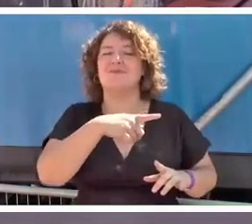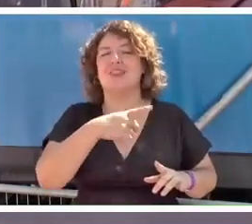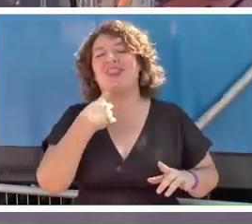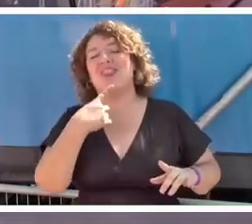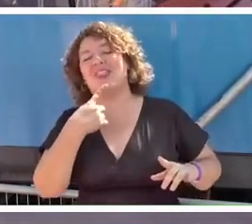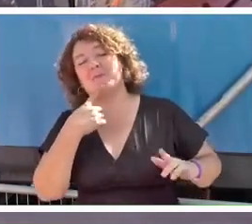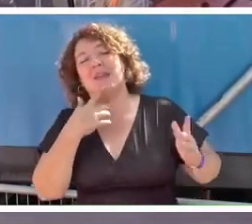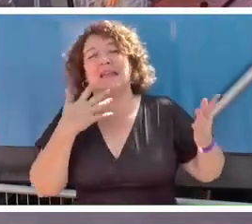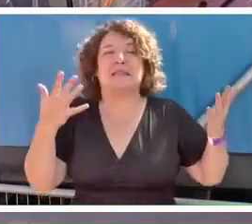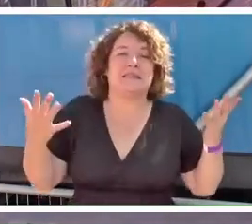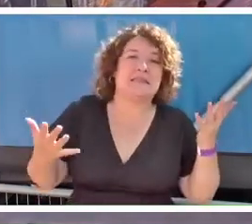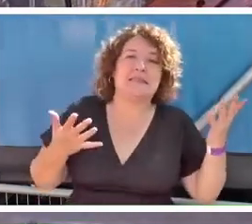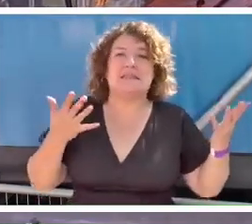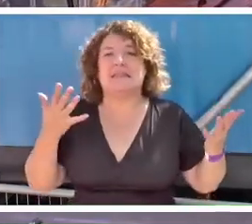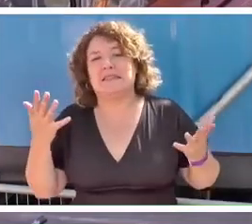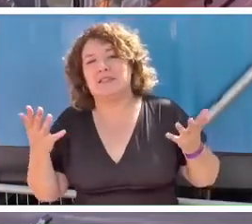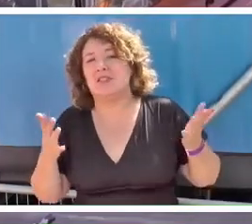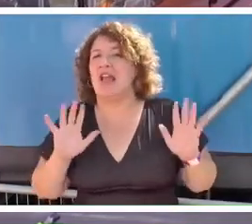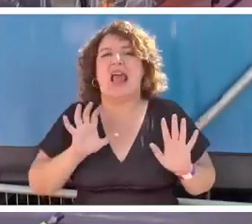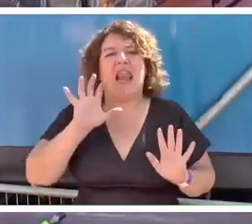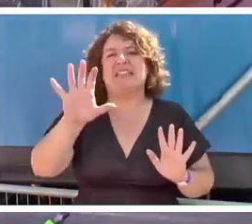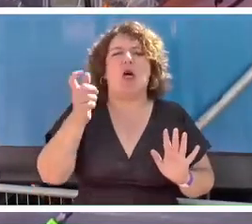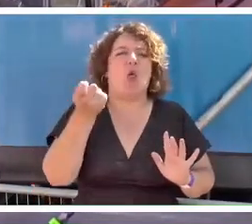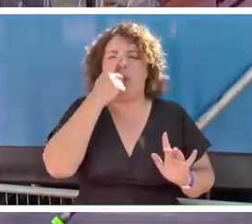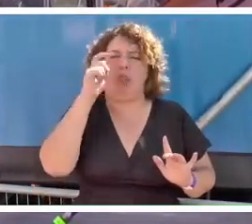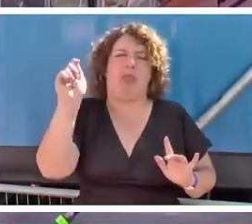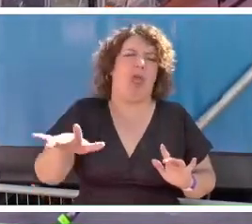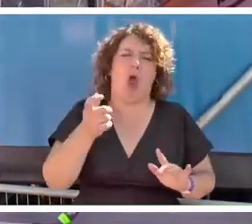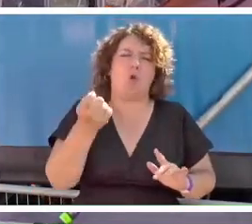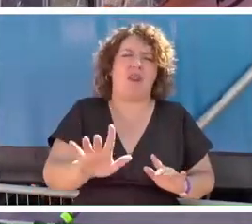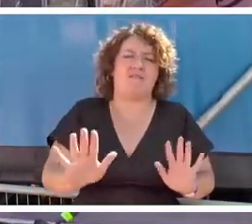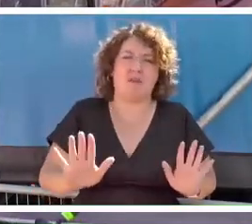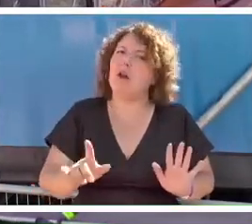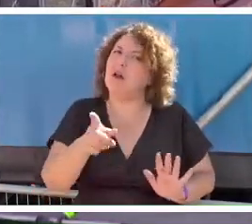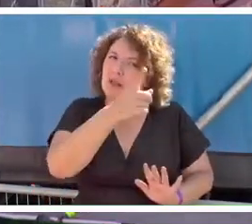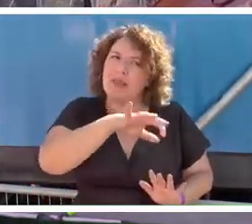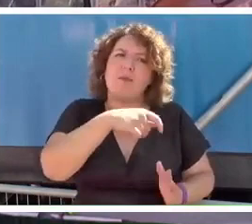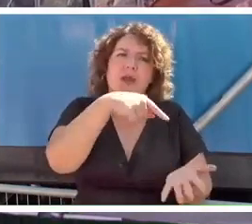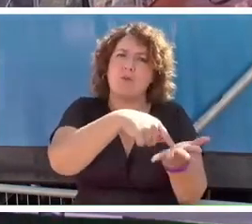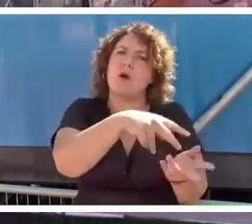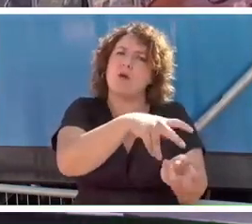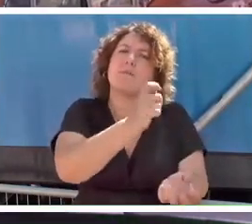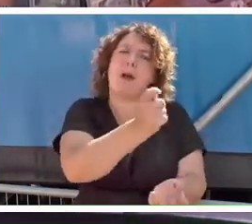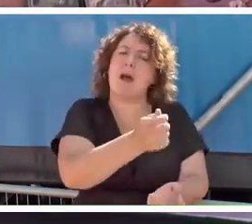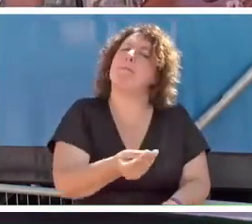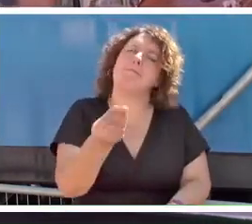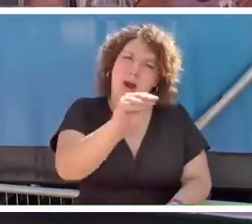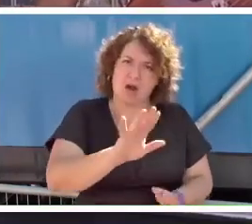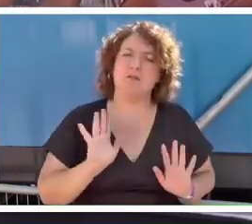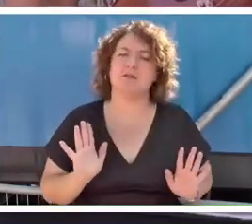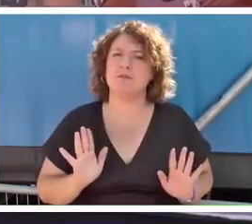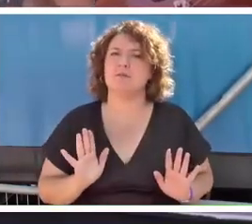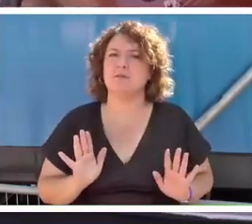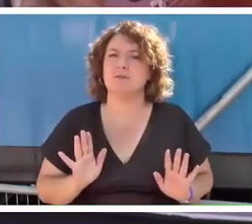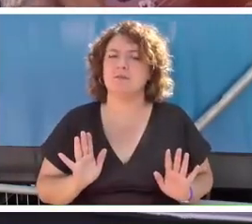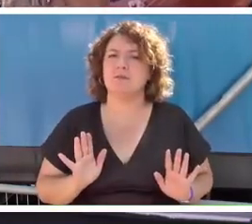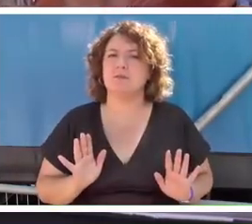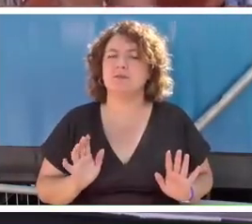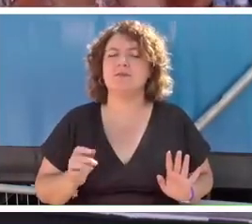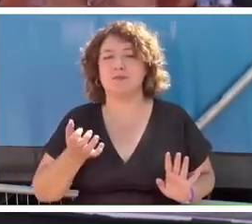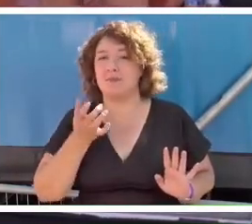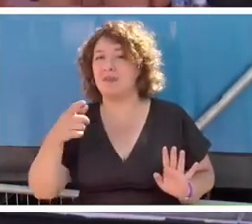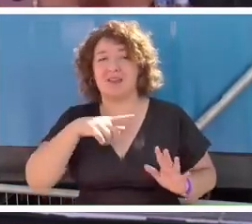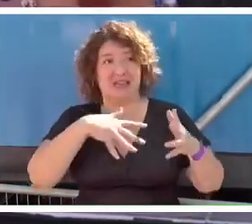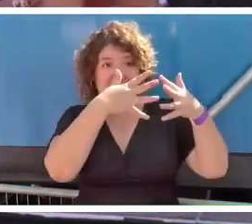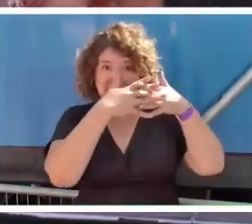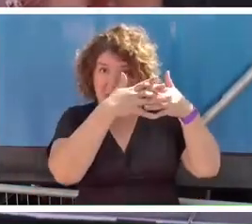dicen que el Estado no es necesario, tienen que aportar más. Los cambios están en